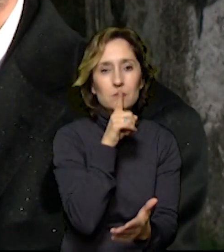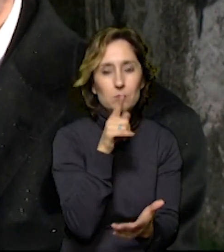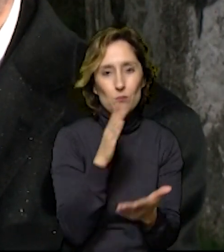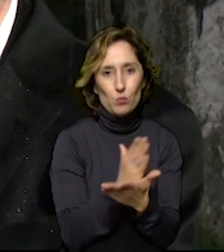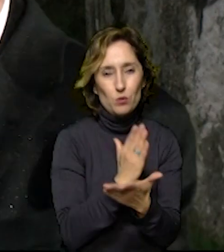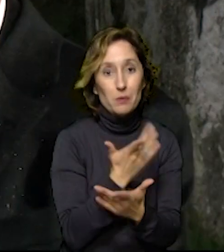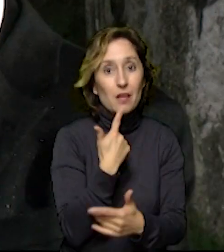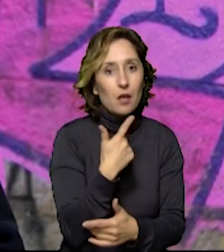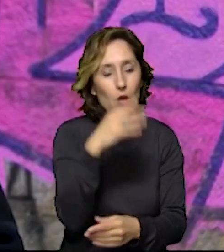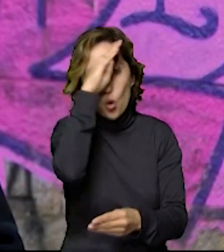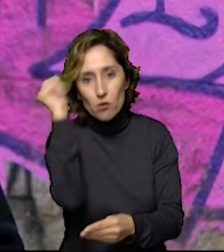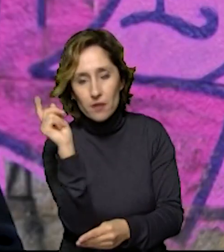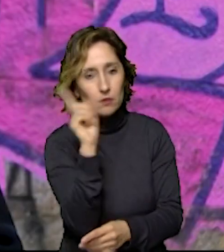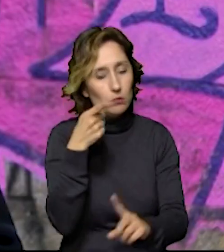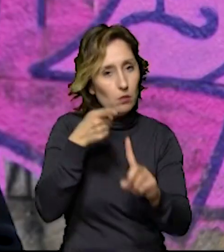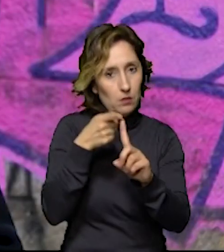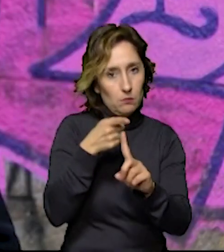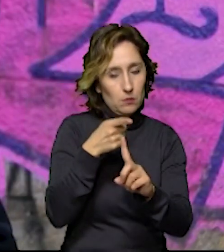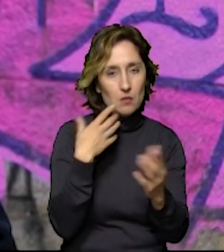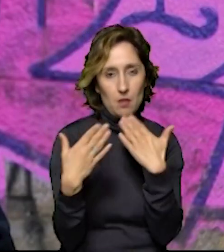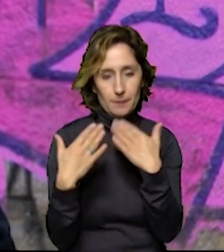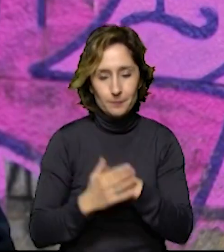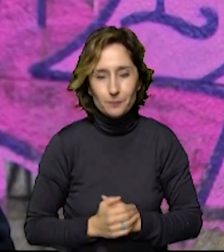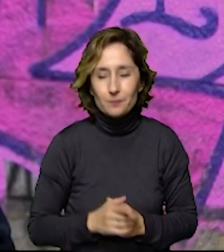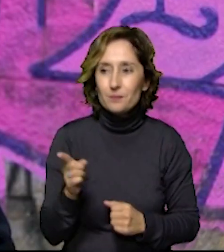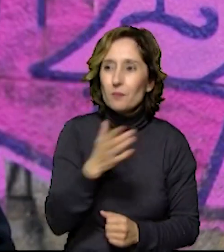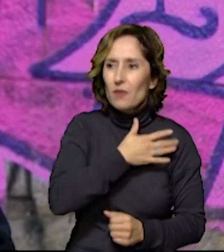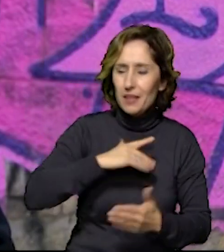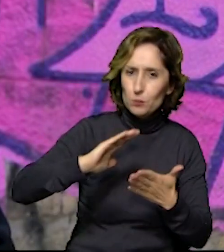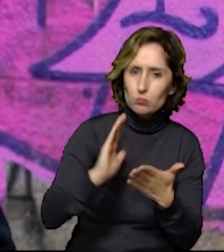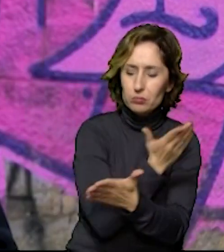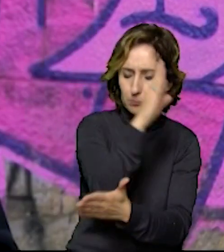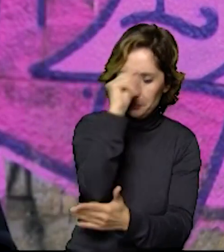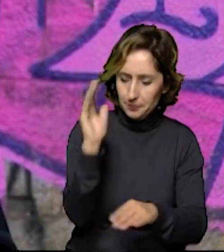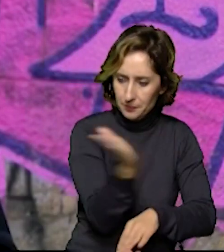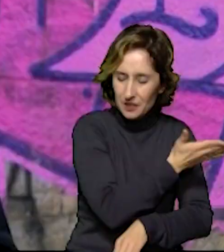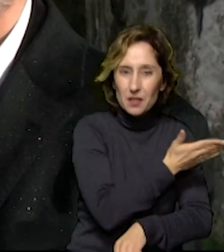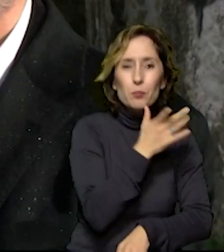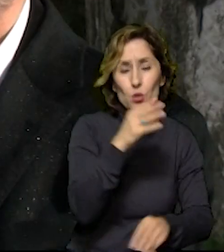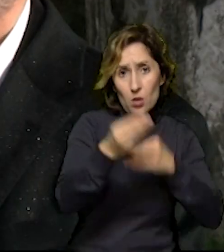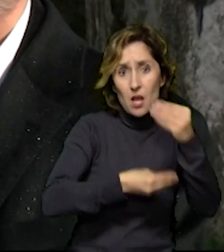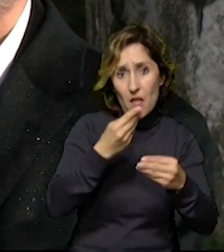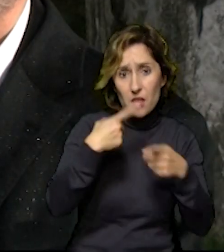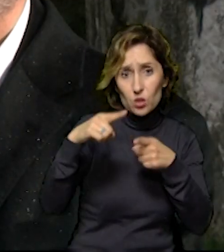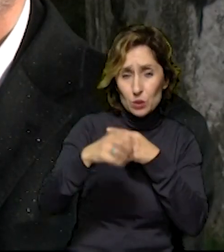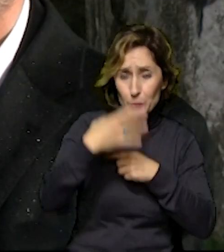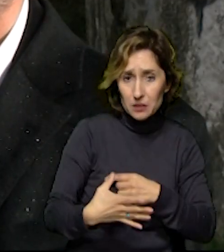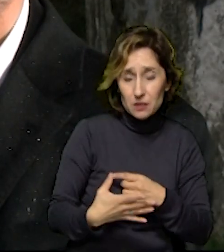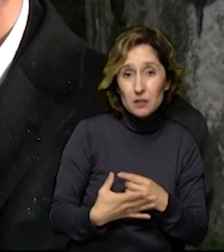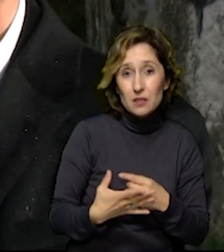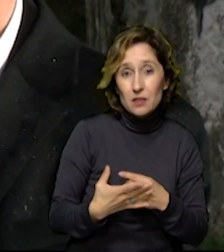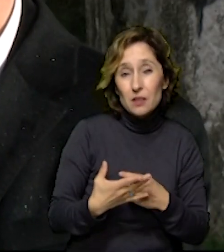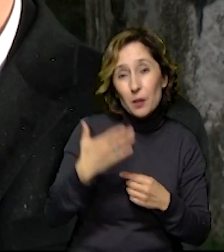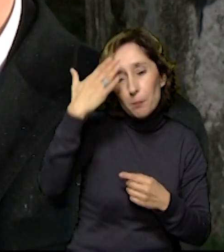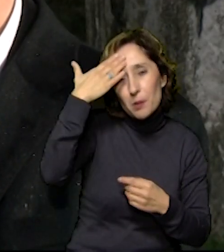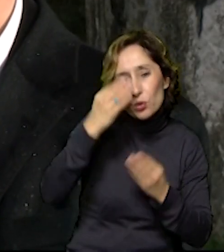olvidar, sino para escuchar. Claro, lo que está claro es que queremos pasar página, pero haciendo las cosas bien. En cuanto a memoria